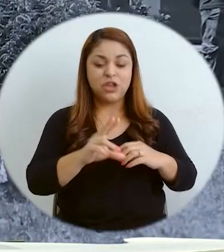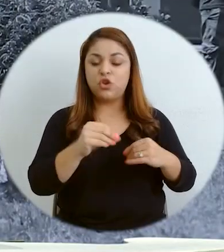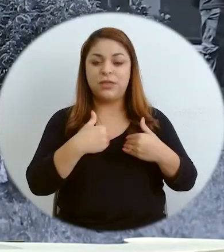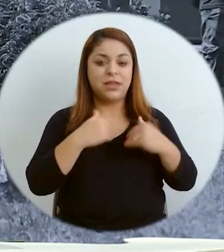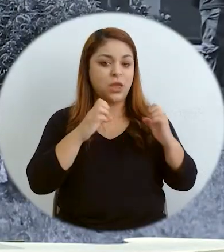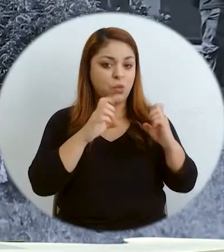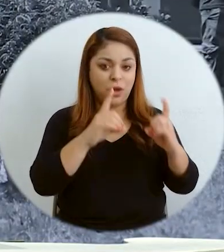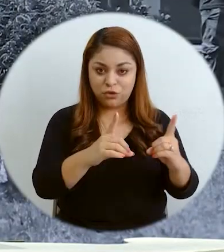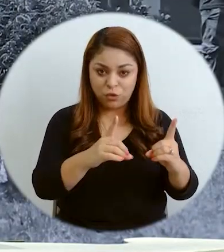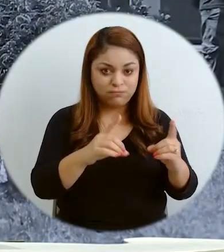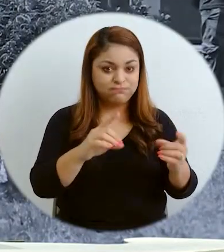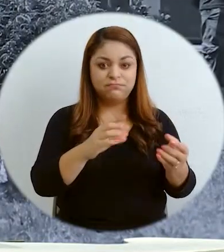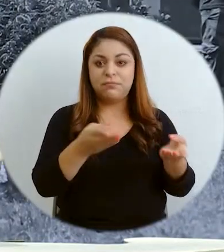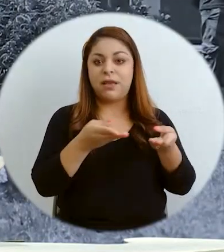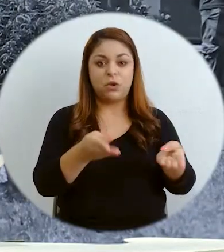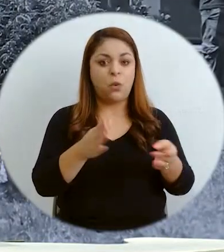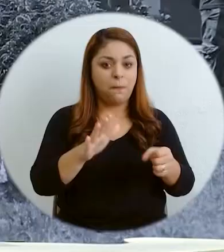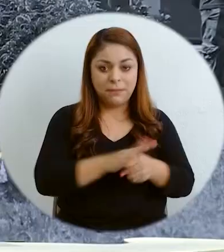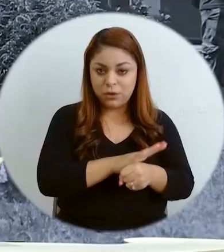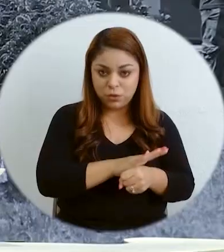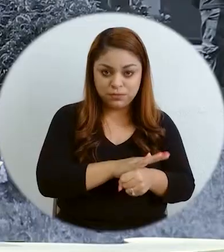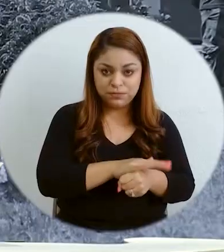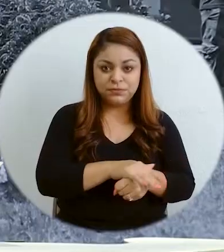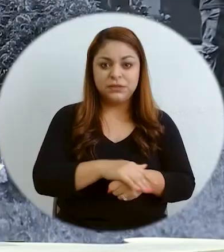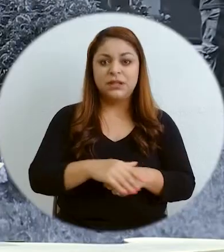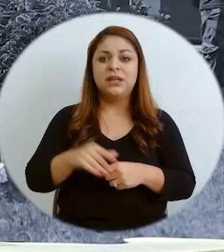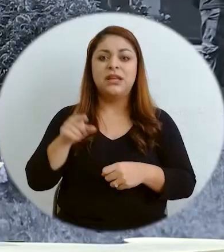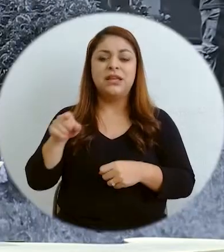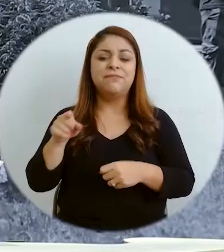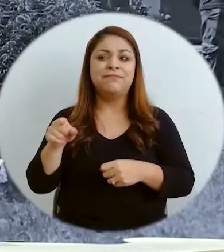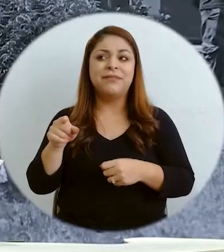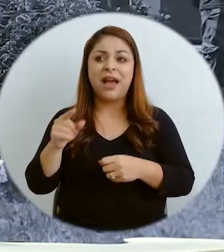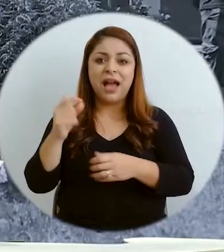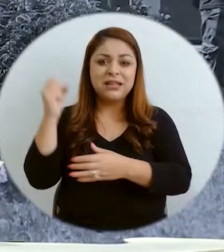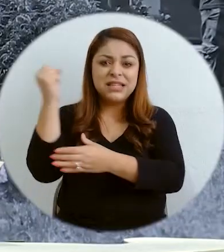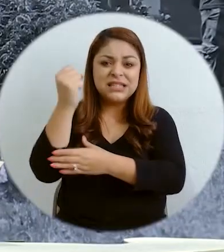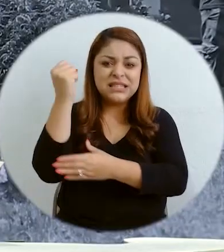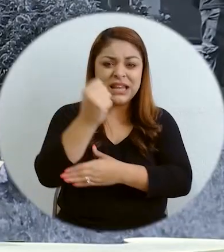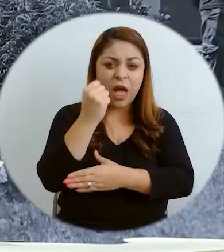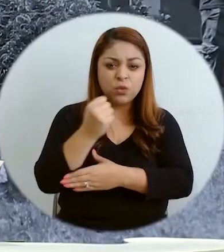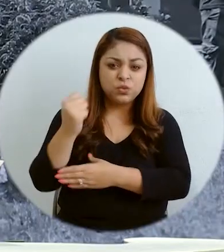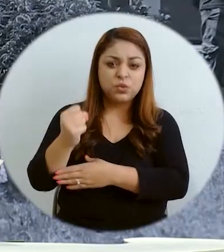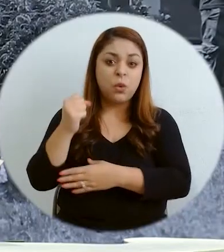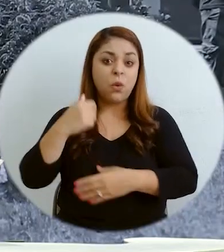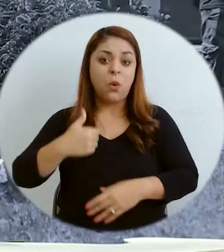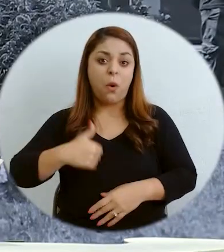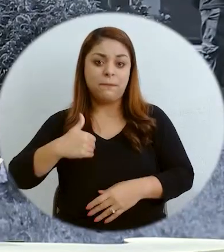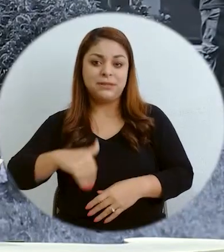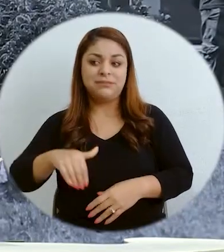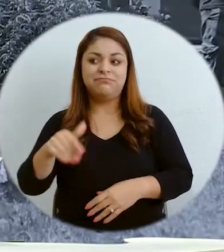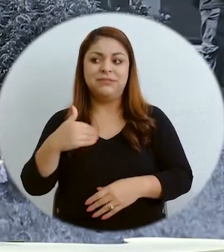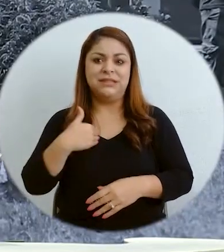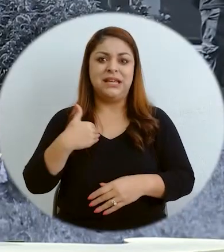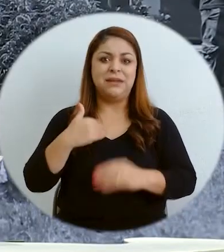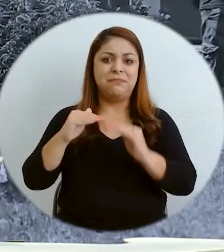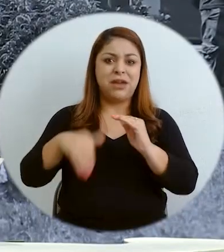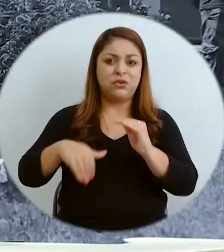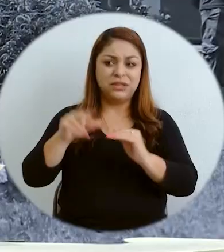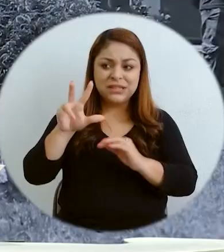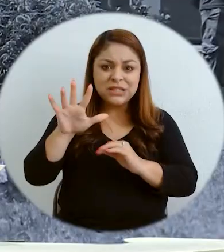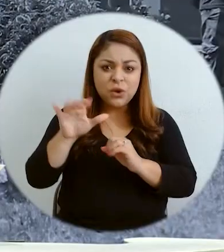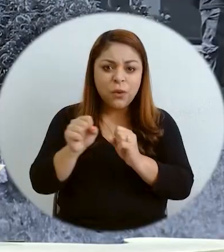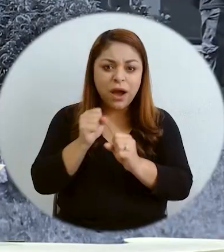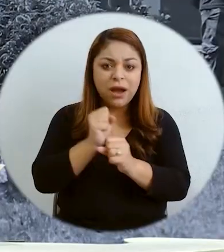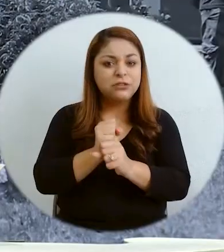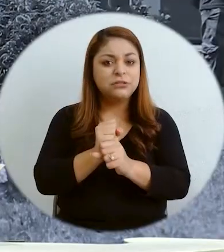hombres asesinados en el 2023 tenían menos de 35 años. Y cada 15 días, y ahora probablemente la estadística